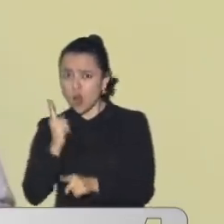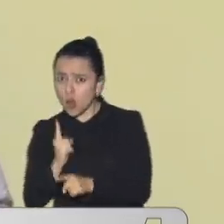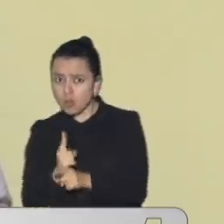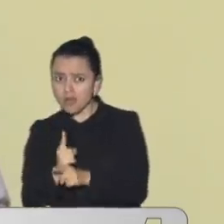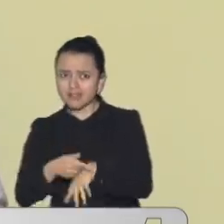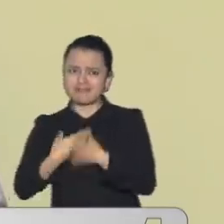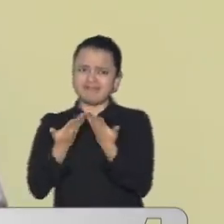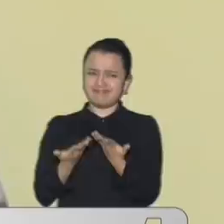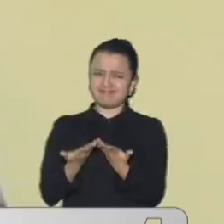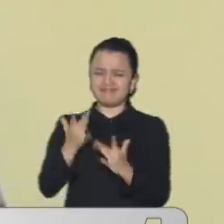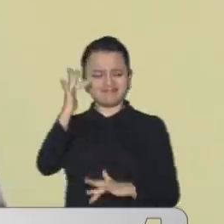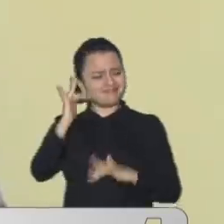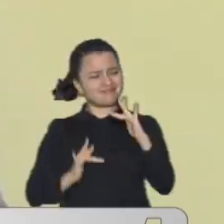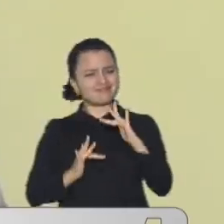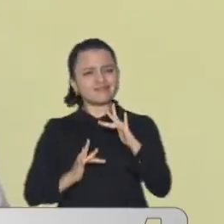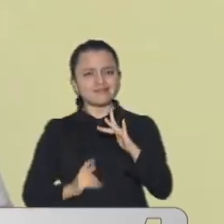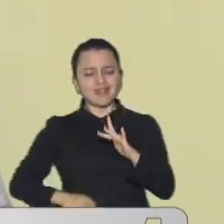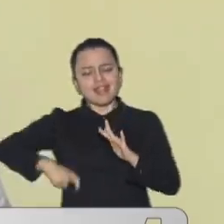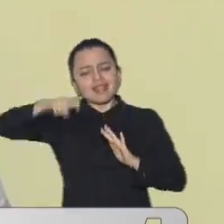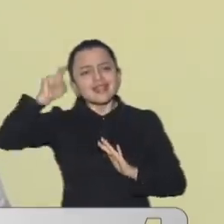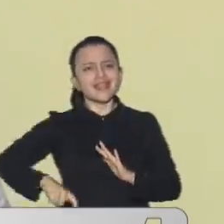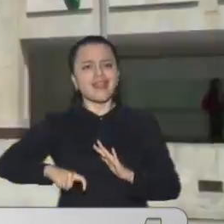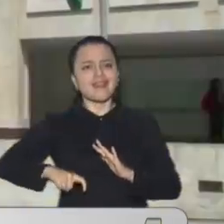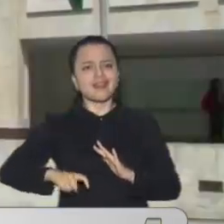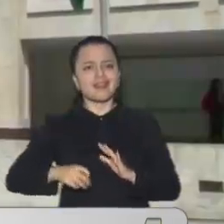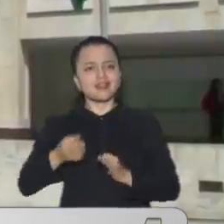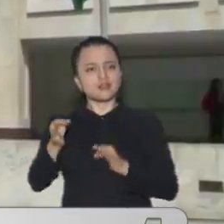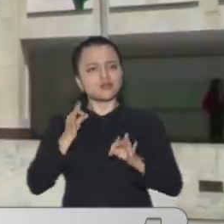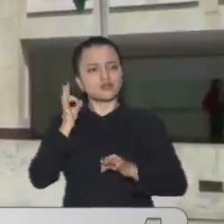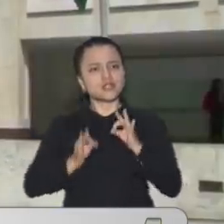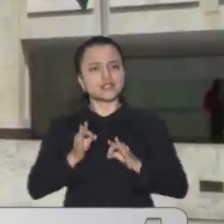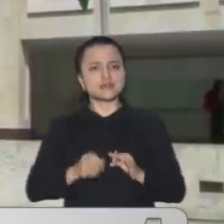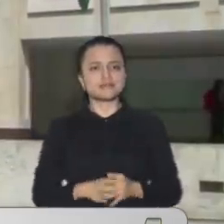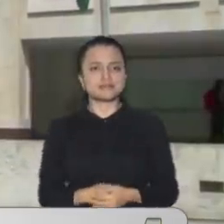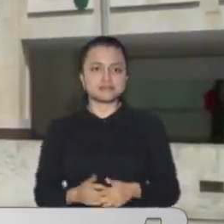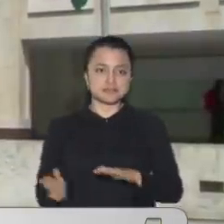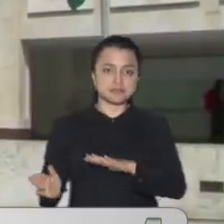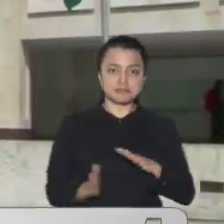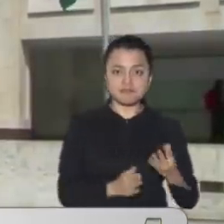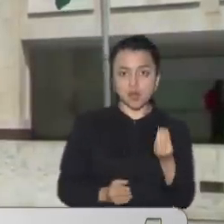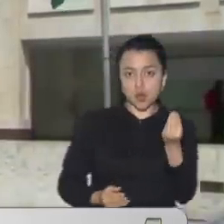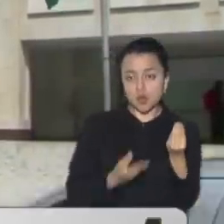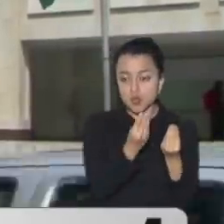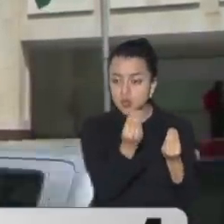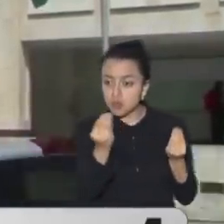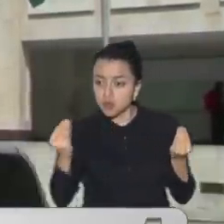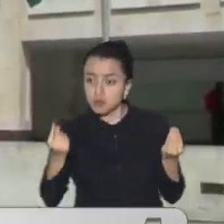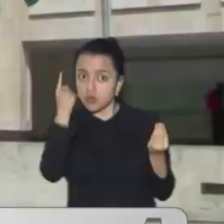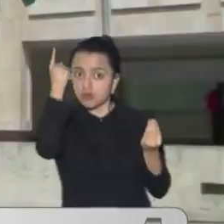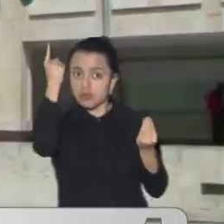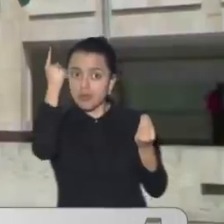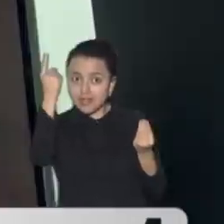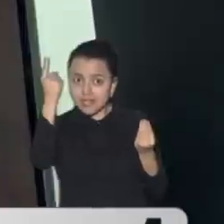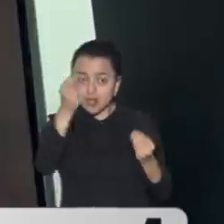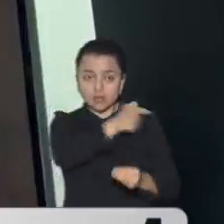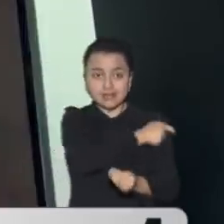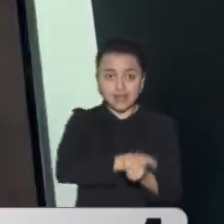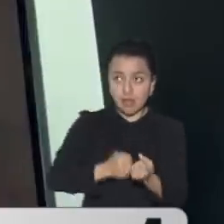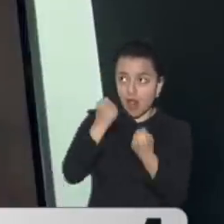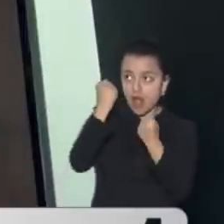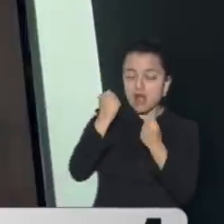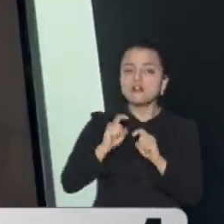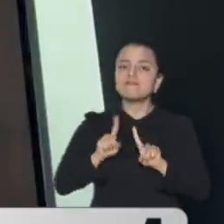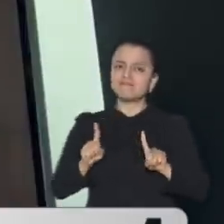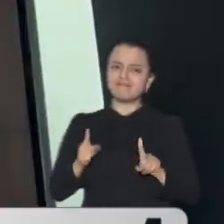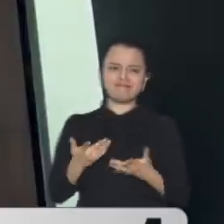medidas restrictivas que se tienen que aplicar en la ciudad de Bucaramanga. Diversos sectores políticos y gremiales reaccionaron frente al hecho.